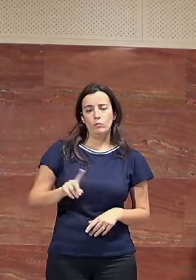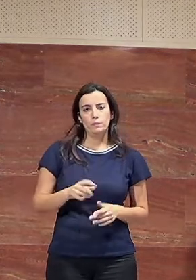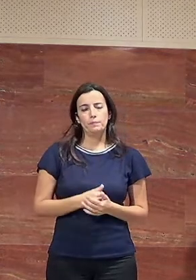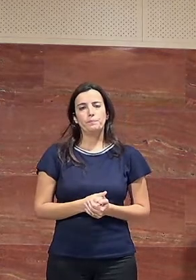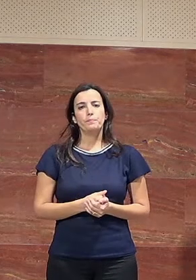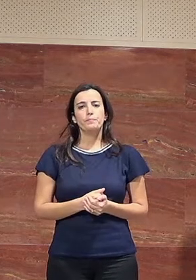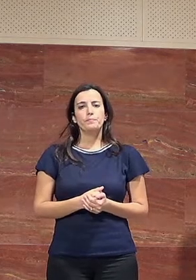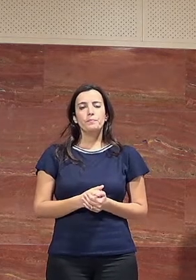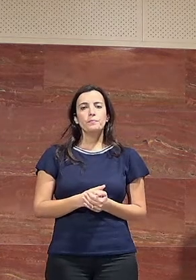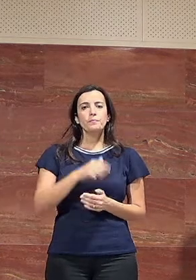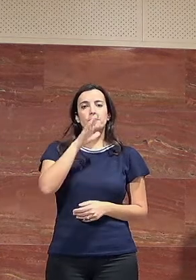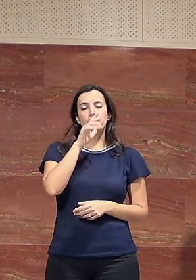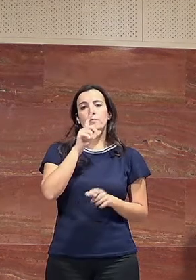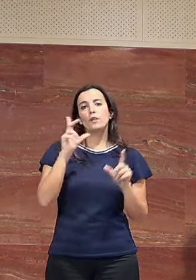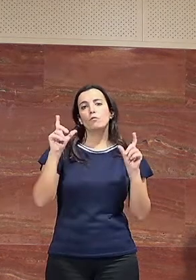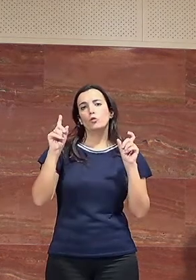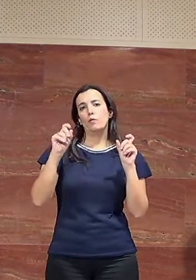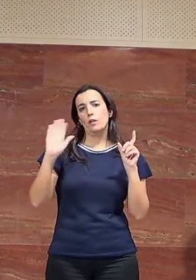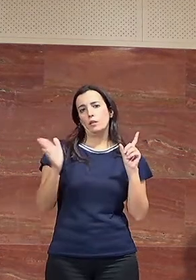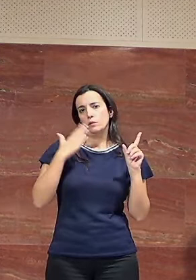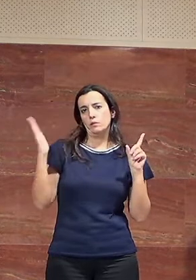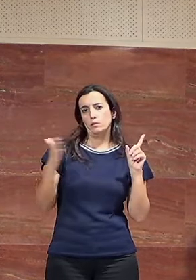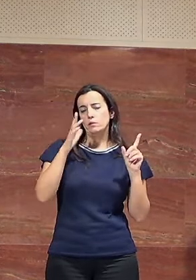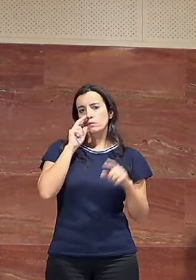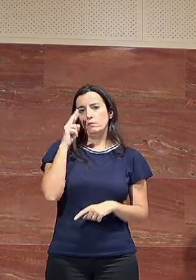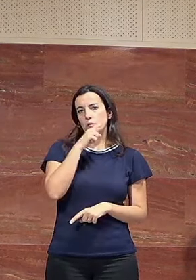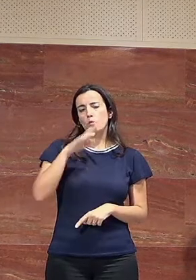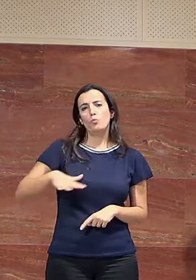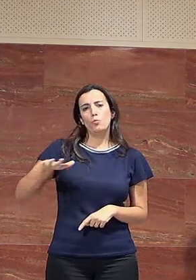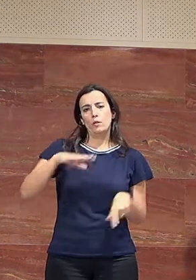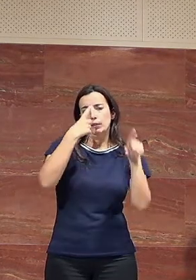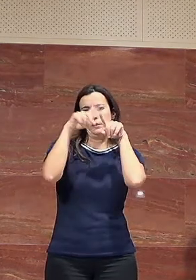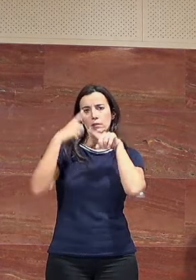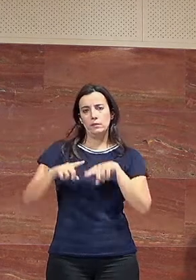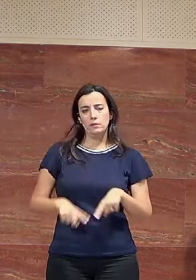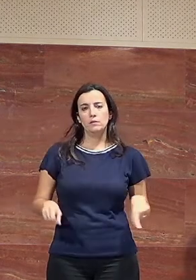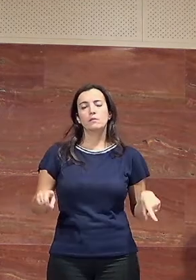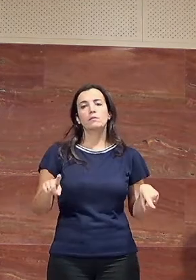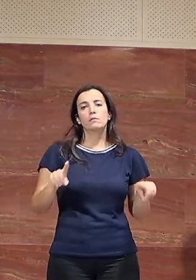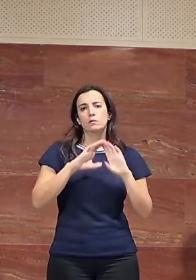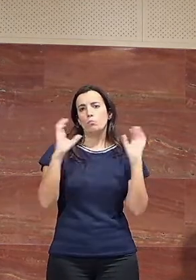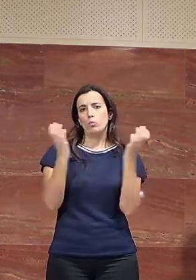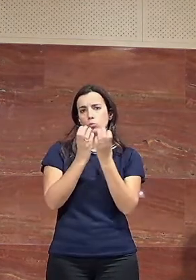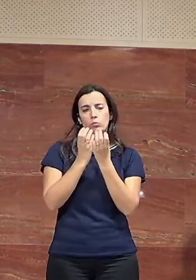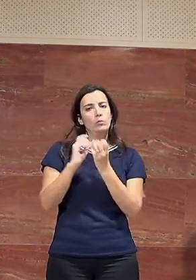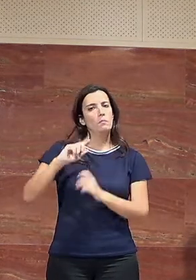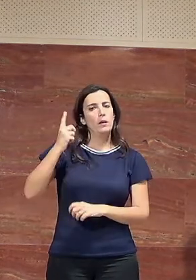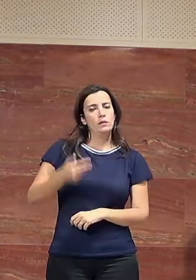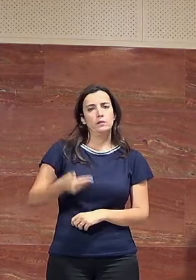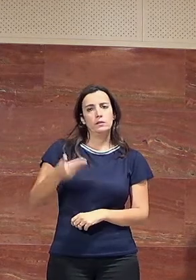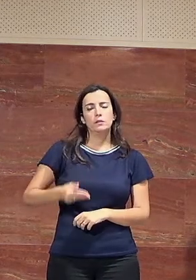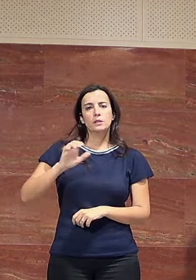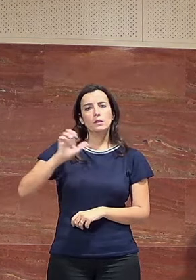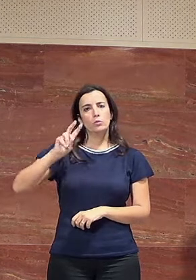Ahora vamos a ver una serie de fotografías que son de distintos lugares del mundo, pero bueno, fundamentalmente Estados